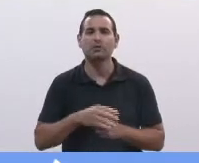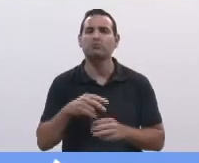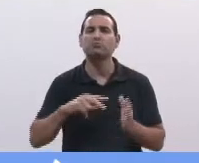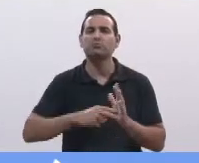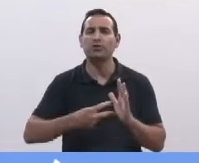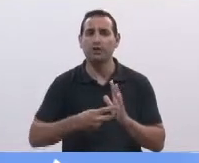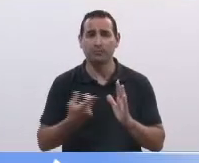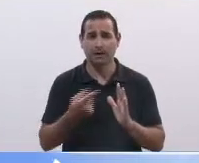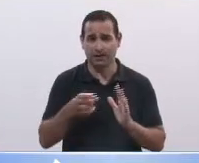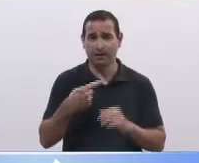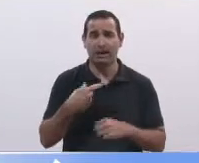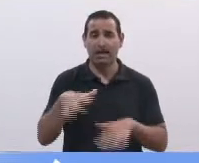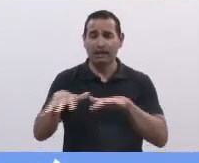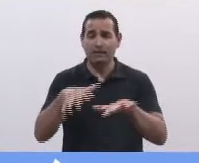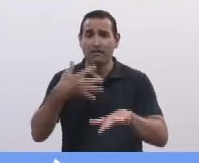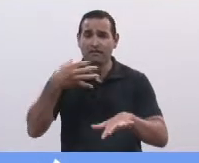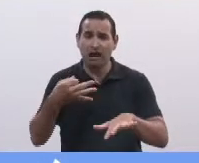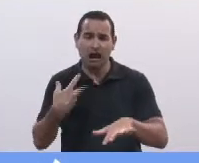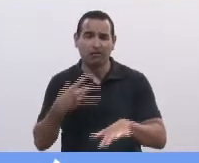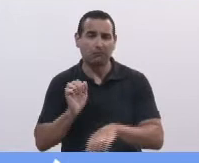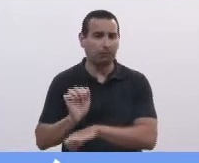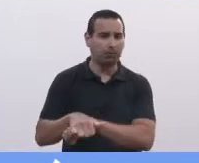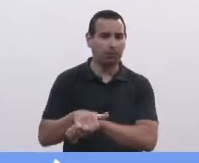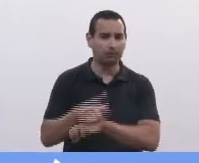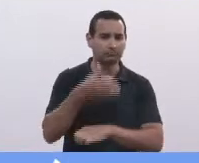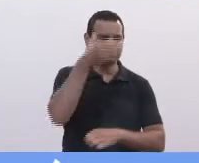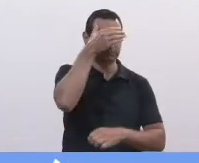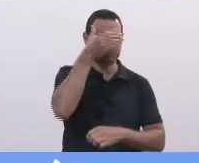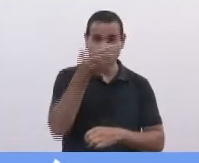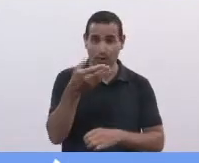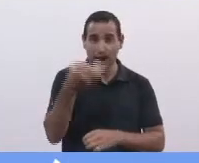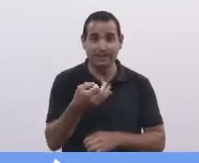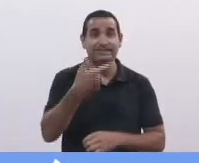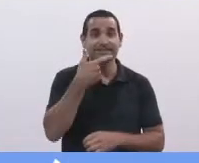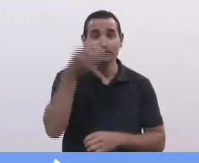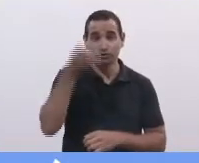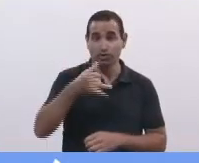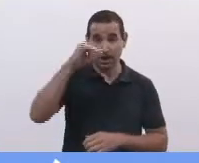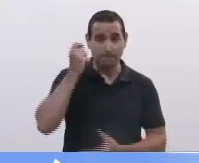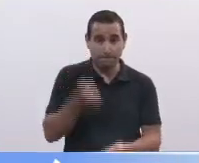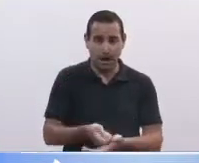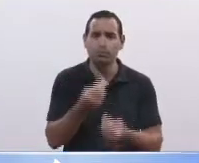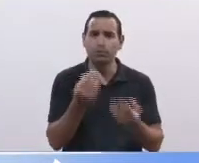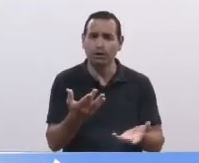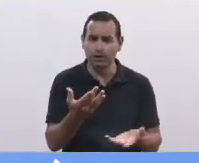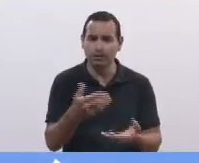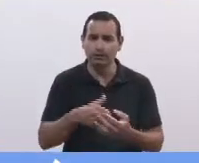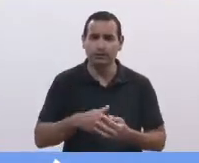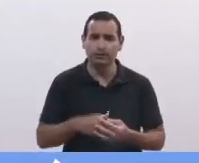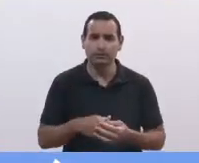El problema es no reconocer la realidad. La verdad es que estamos pagando el 17% de interés. ¿Por qué?